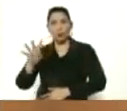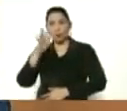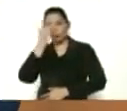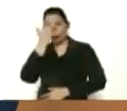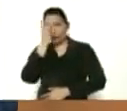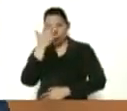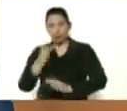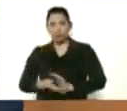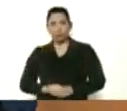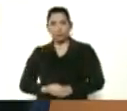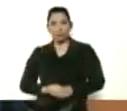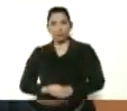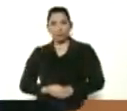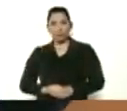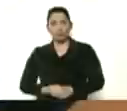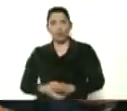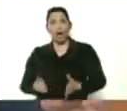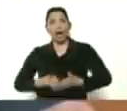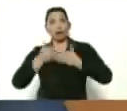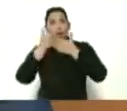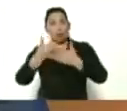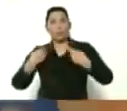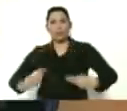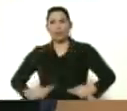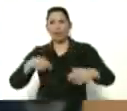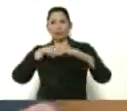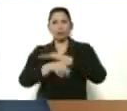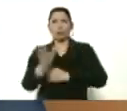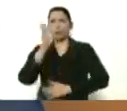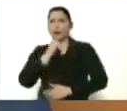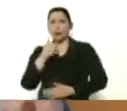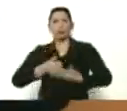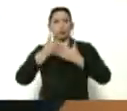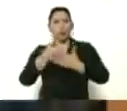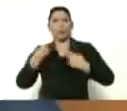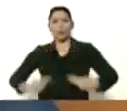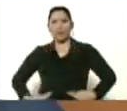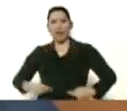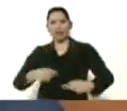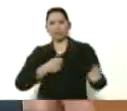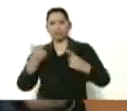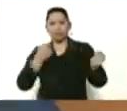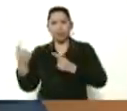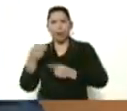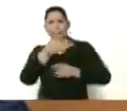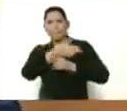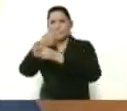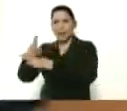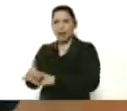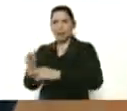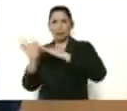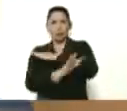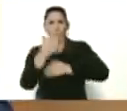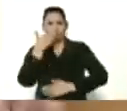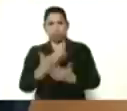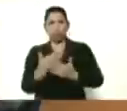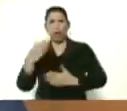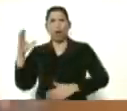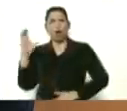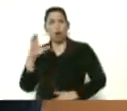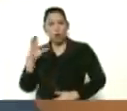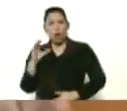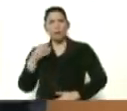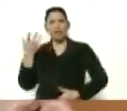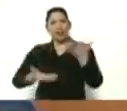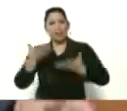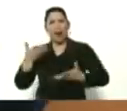febrero que la tal ayuda humanitaria que iba a entrar no era ninguna ayuda humanitaria, sino que iban a meter armas por la frontera con Colombia, y que quienes quemaron esos